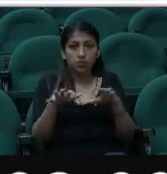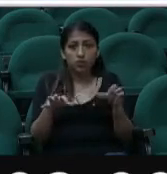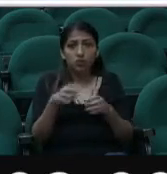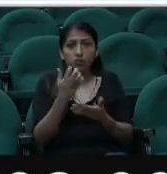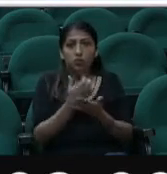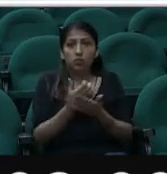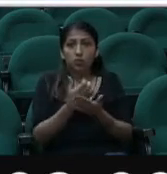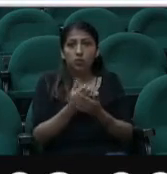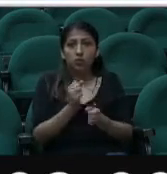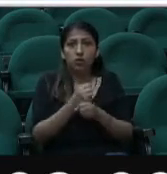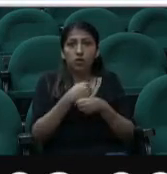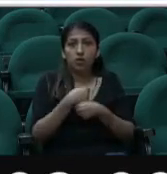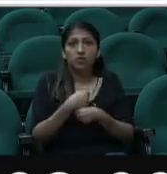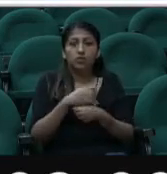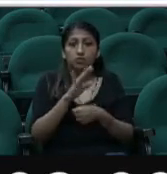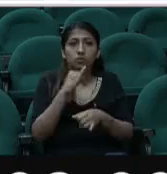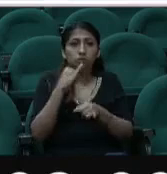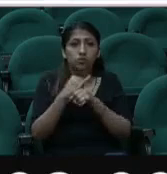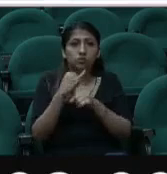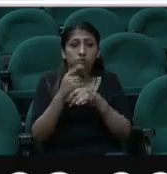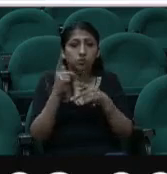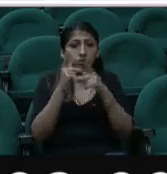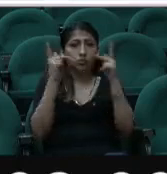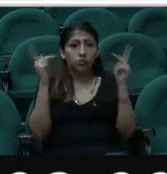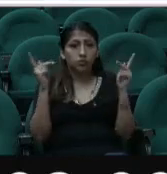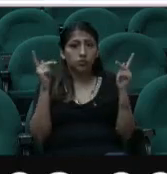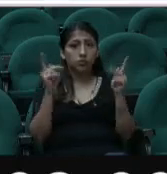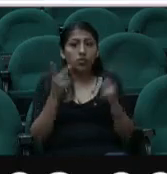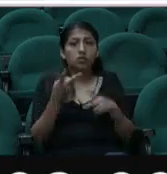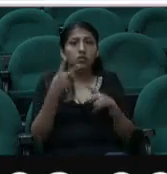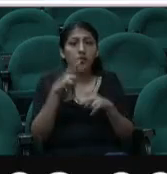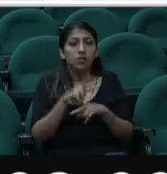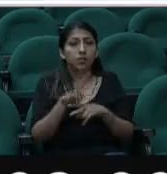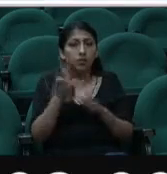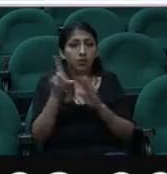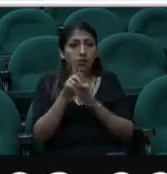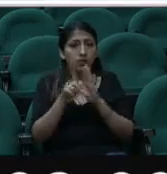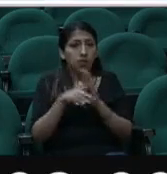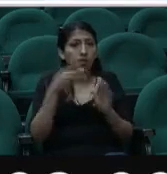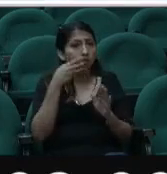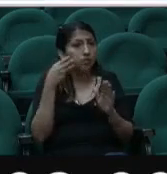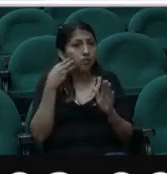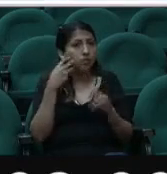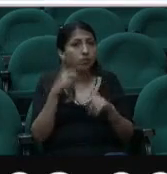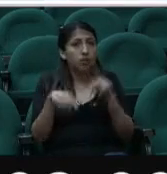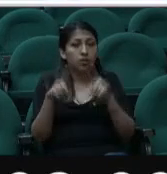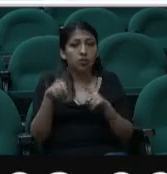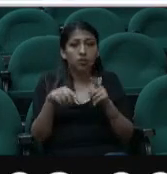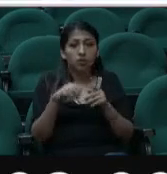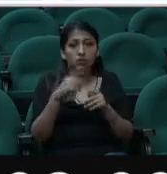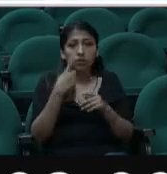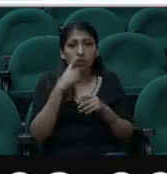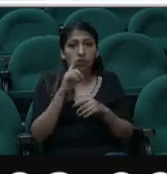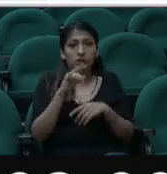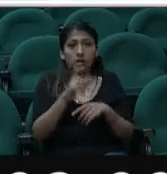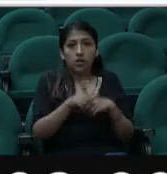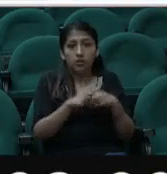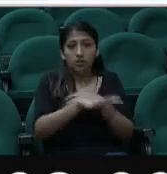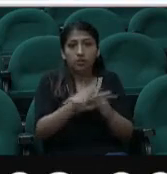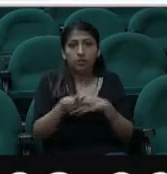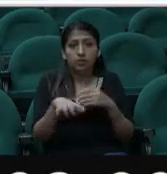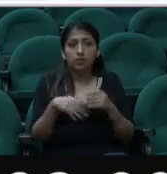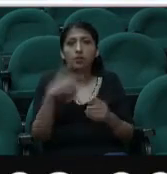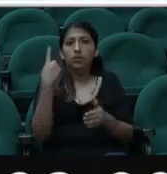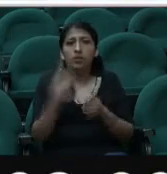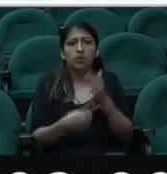se genera por las instituciones públicas y tomando también en cuenta que la ley amazónica habilita algunos beneficios para la región